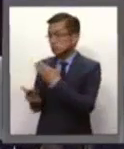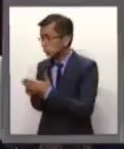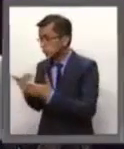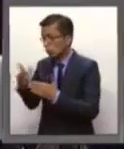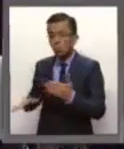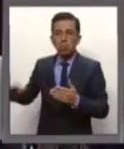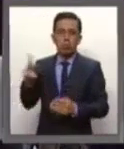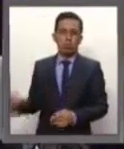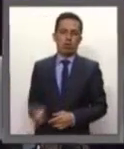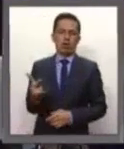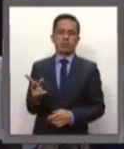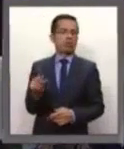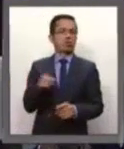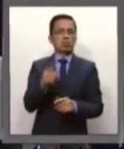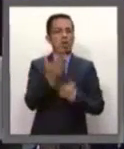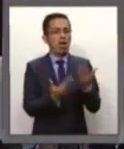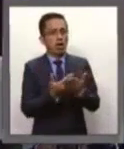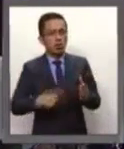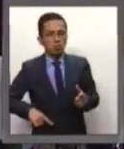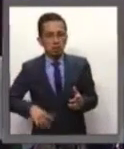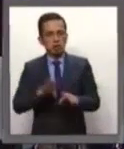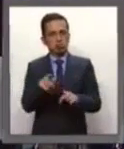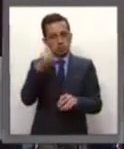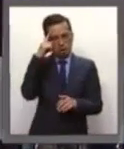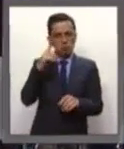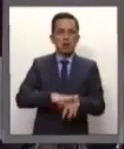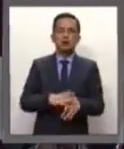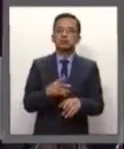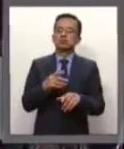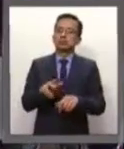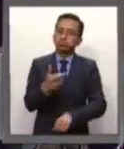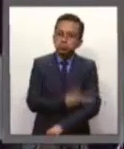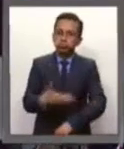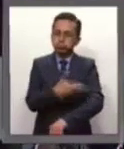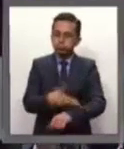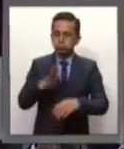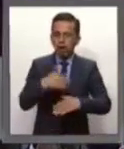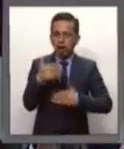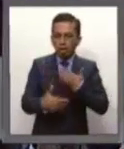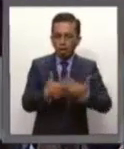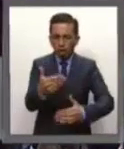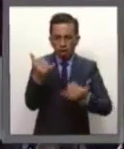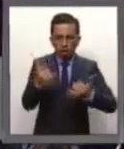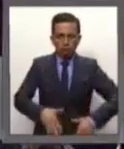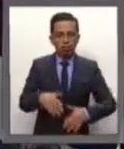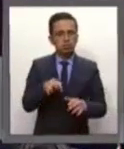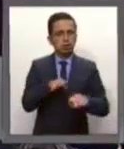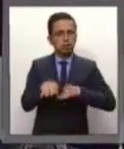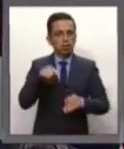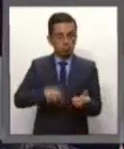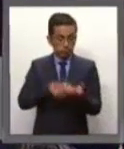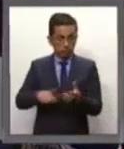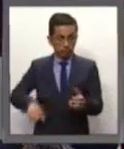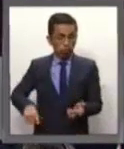va a engrosar la burocracia de la Procuraduría General de la República. Queda muy claro que este fiscal